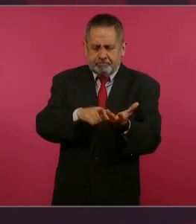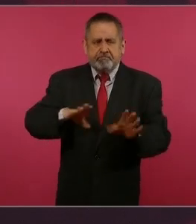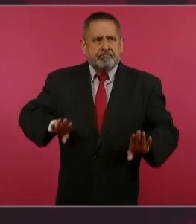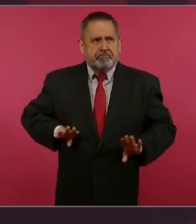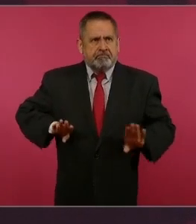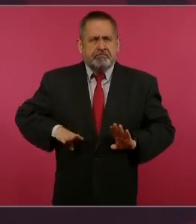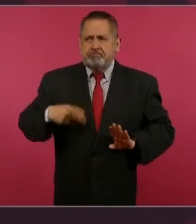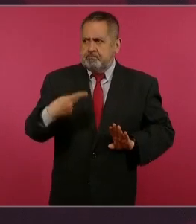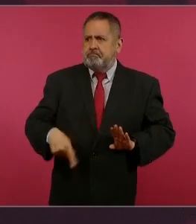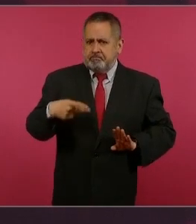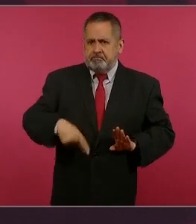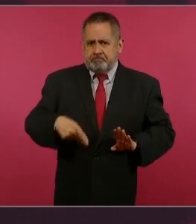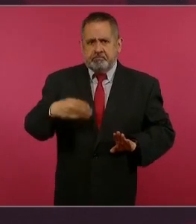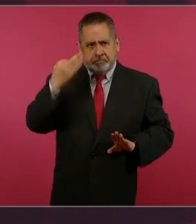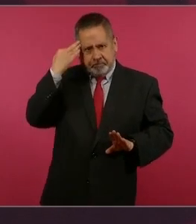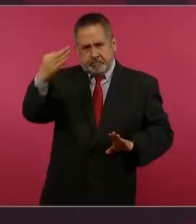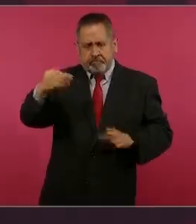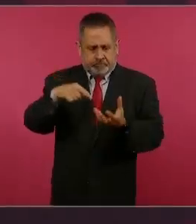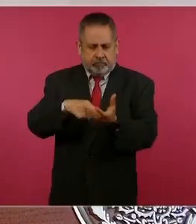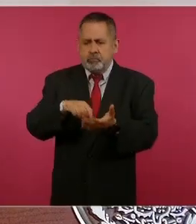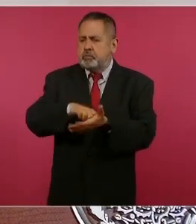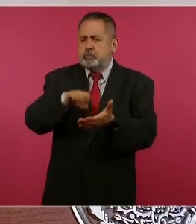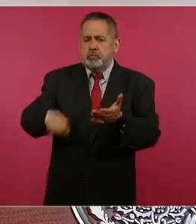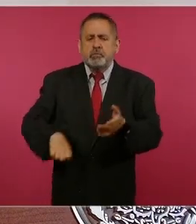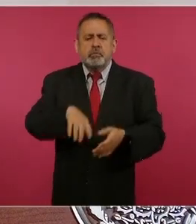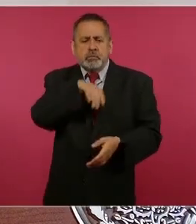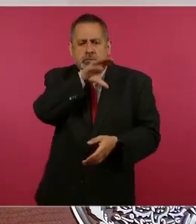Ahora es mango,